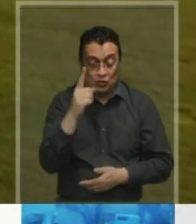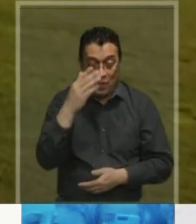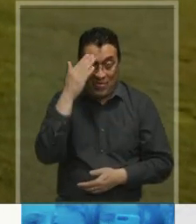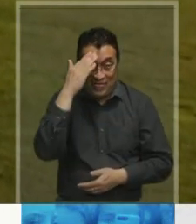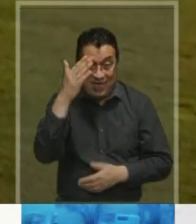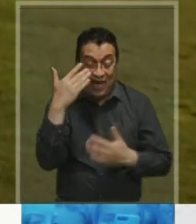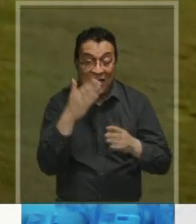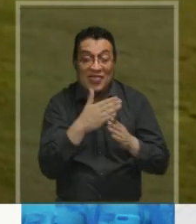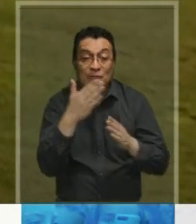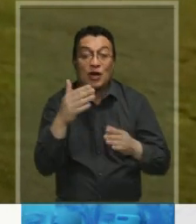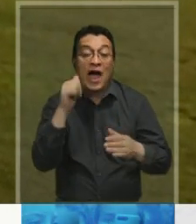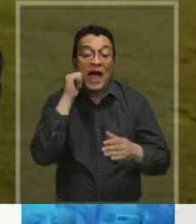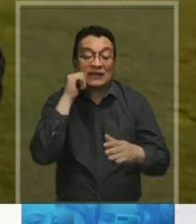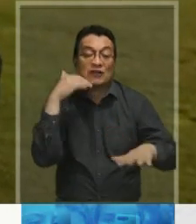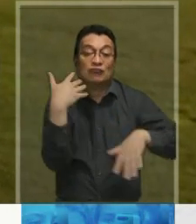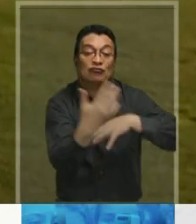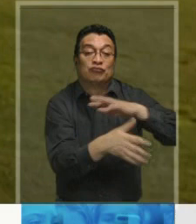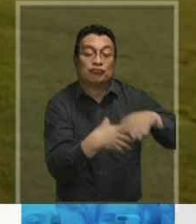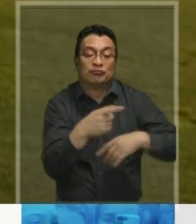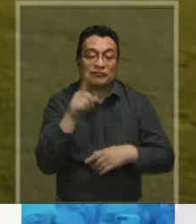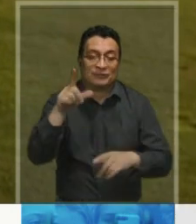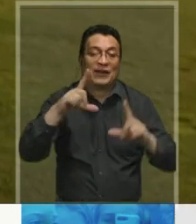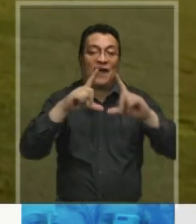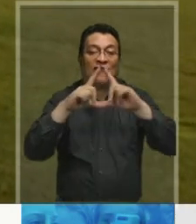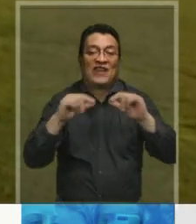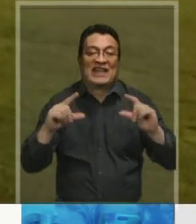sonada de ayer en la capital brasileña?